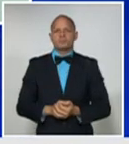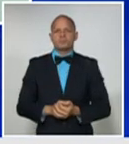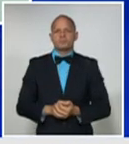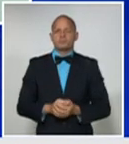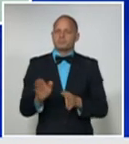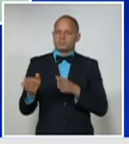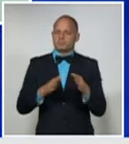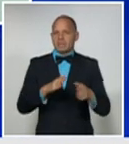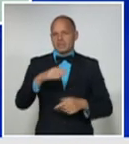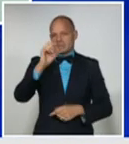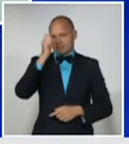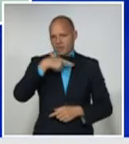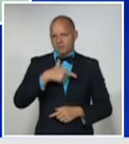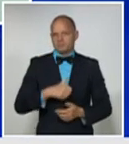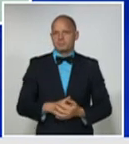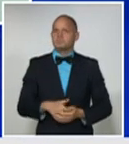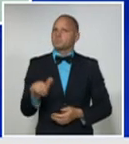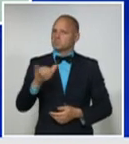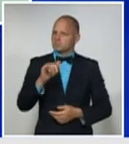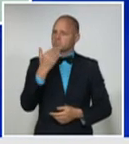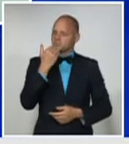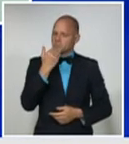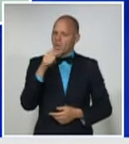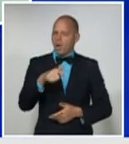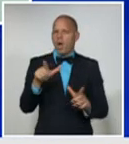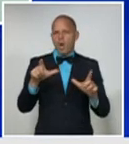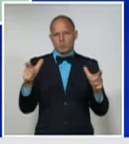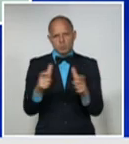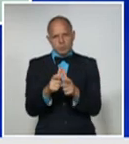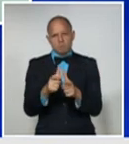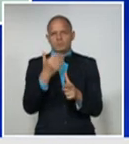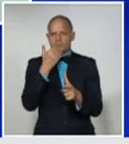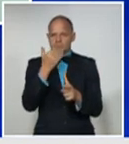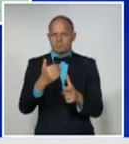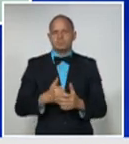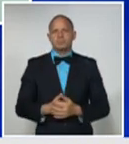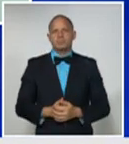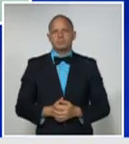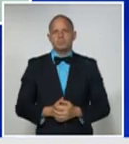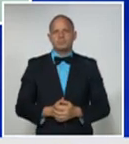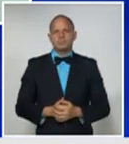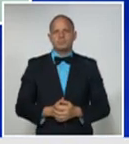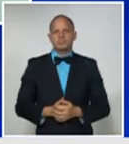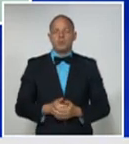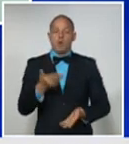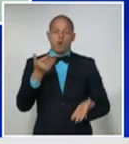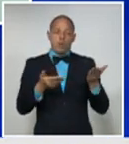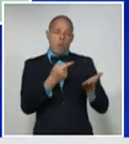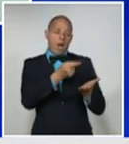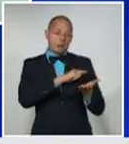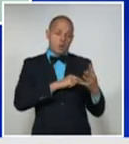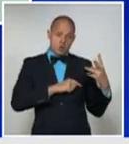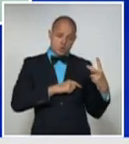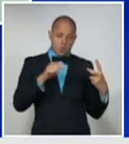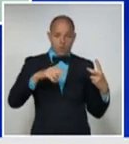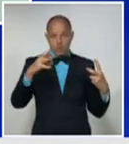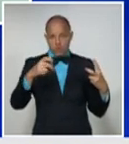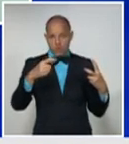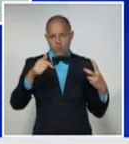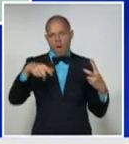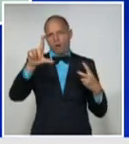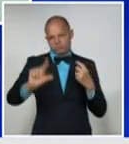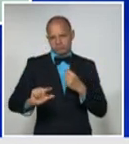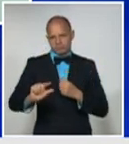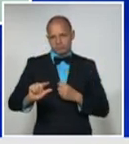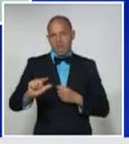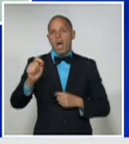Ávila, también una reducción en comparación con el día anterior, 12 menos, 3 casos ayer, los